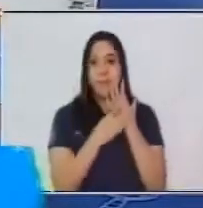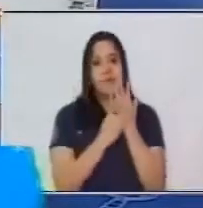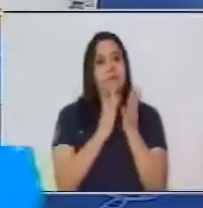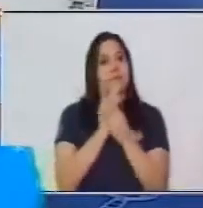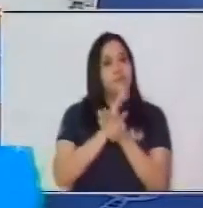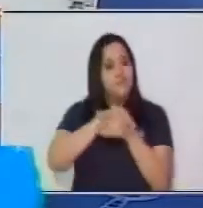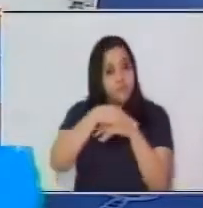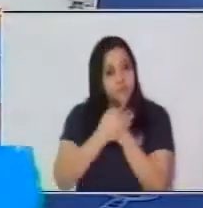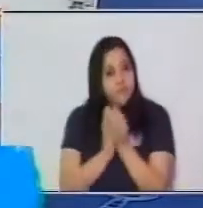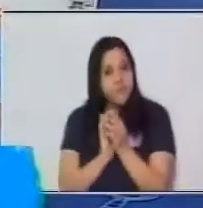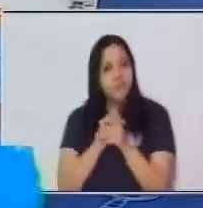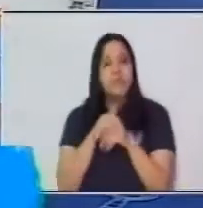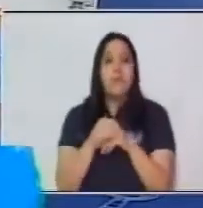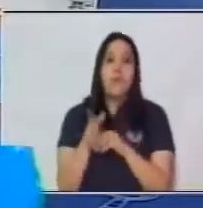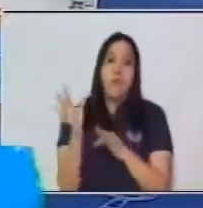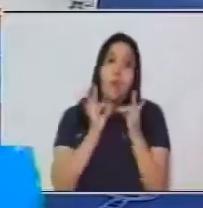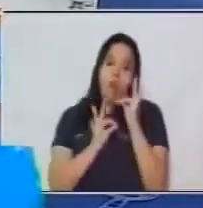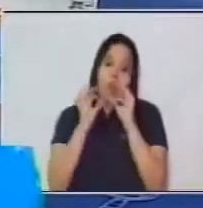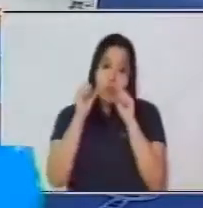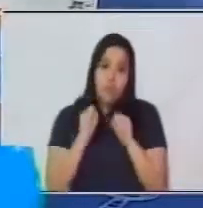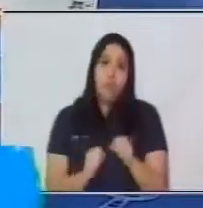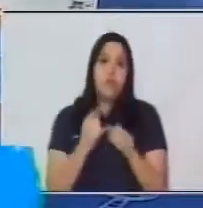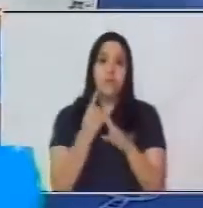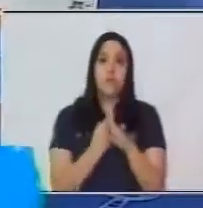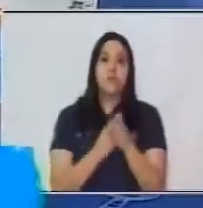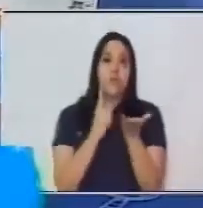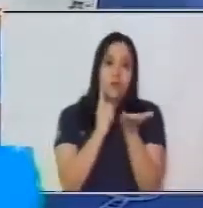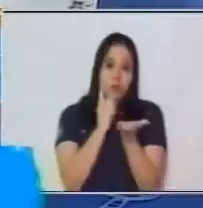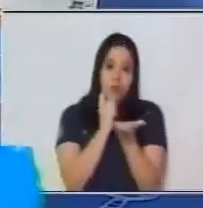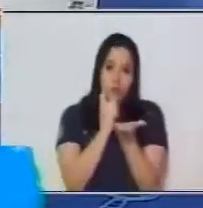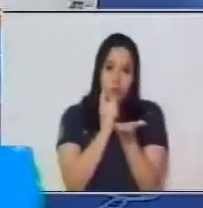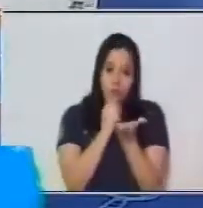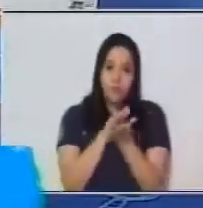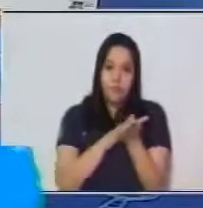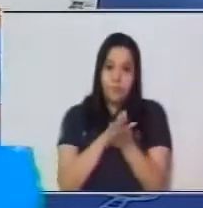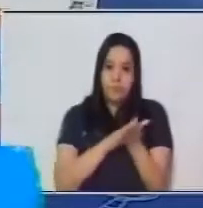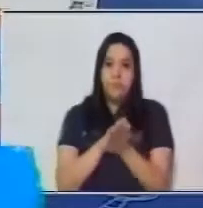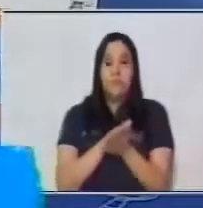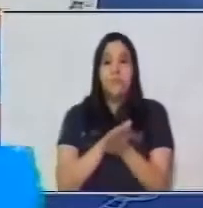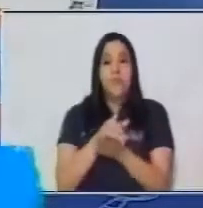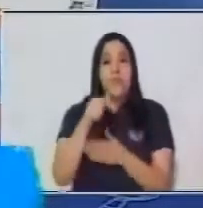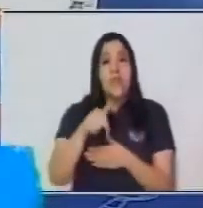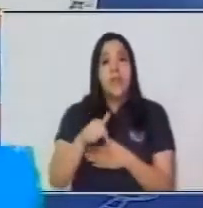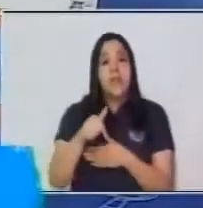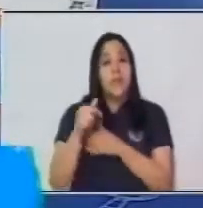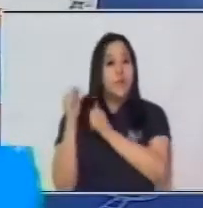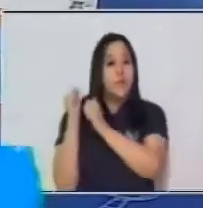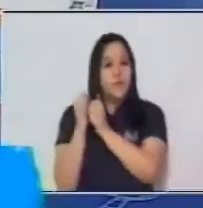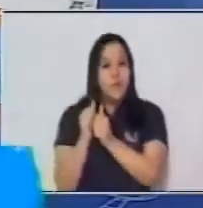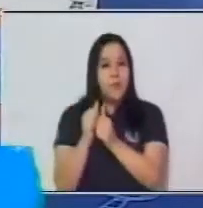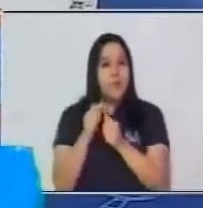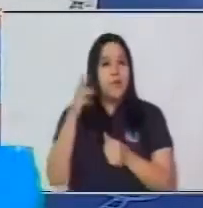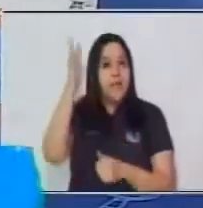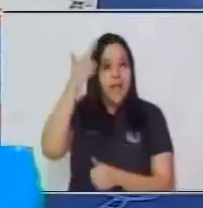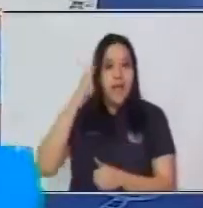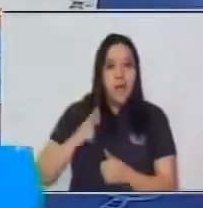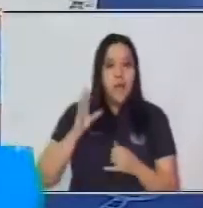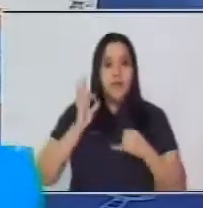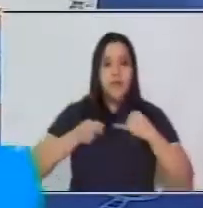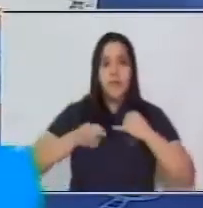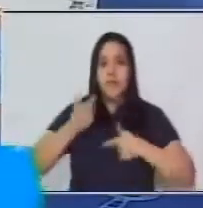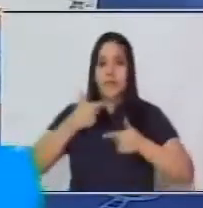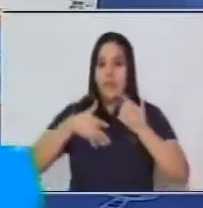constantemente tus manos o bien utilices alcohol en gel. Y en esta oportunidad nos acompaña Lourdes en